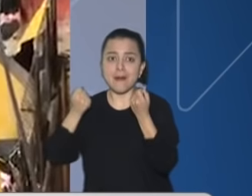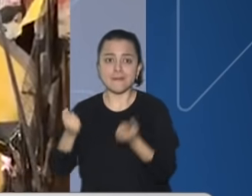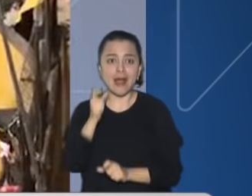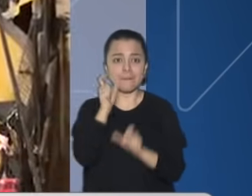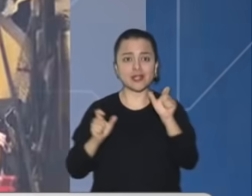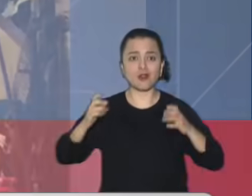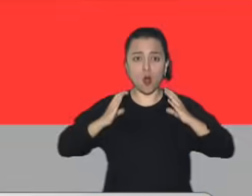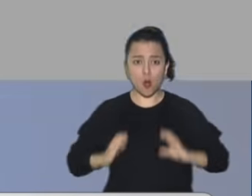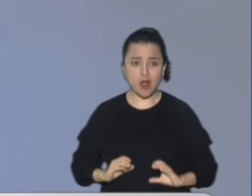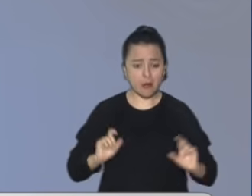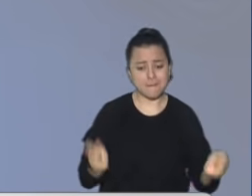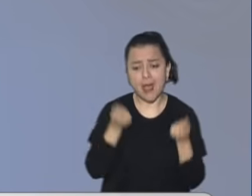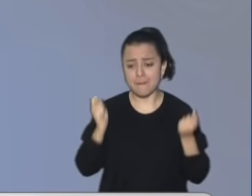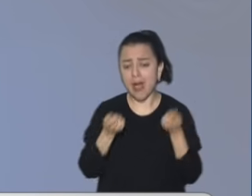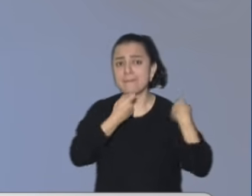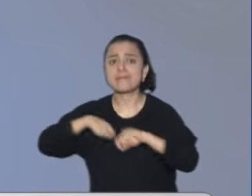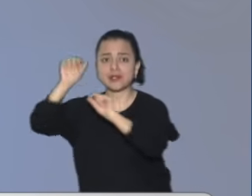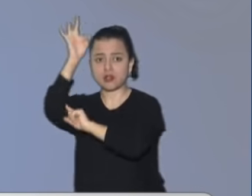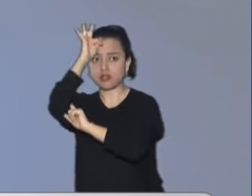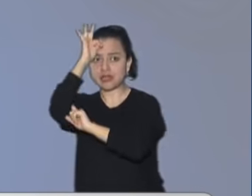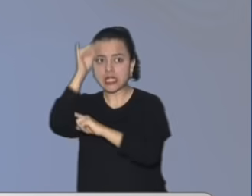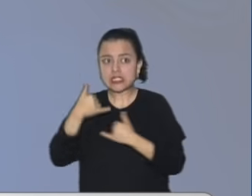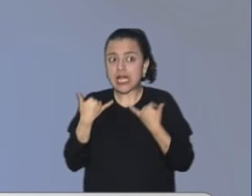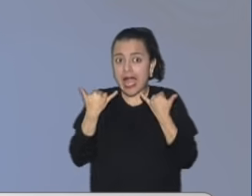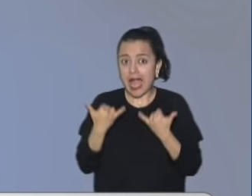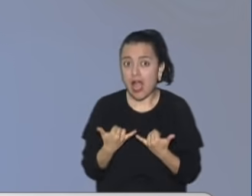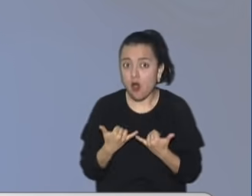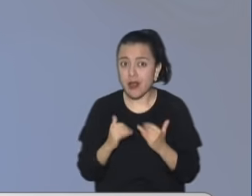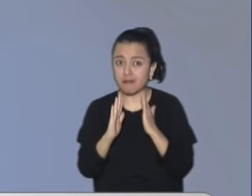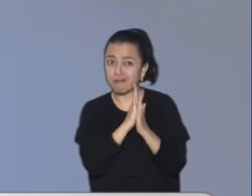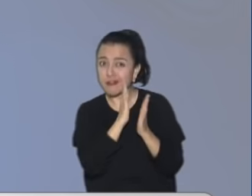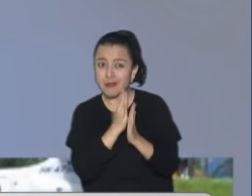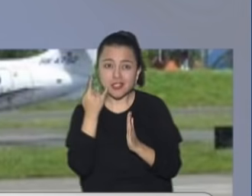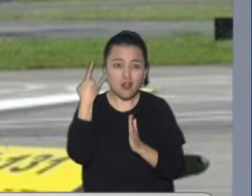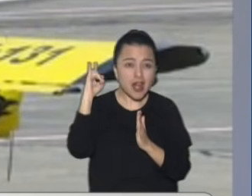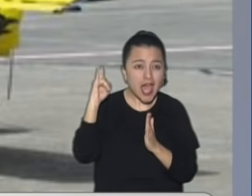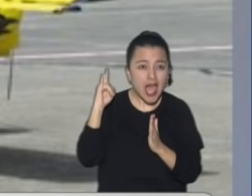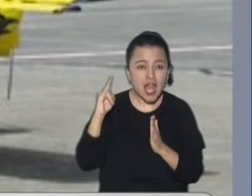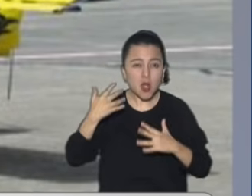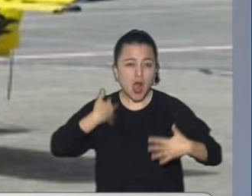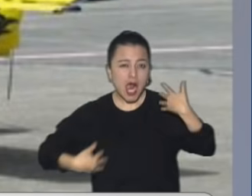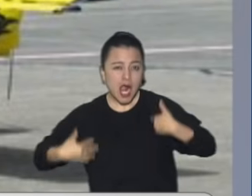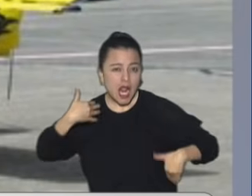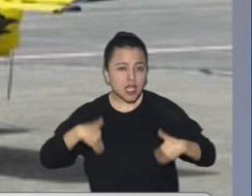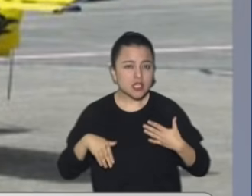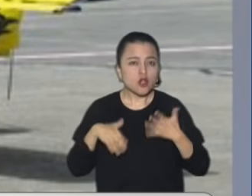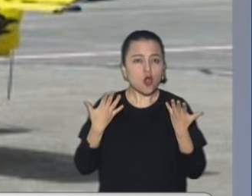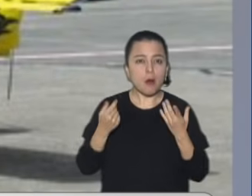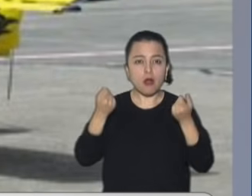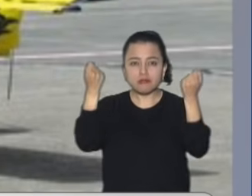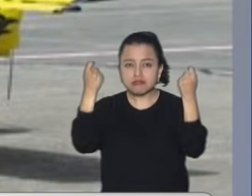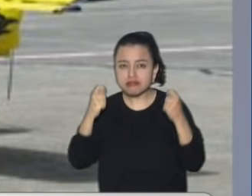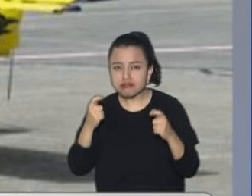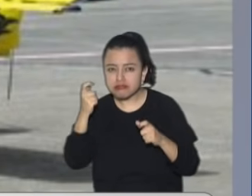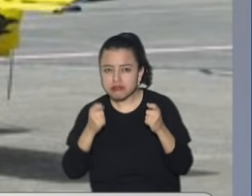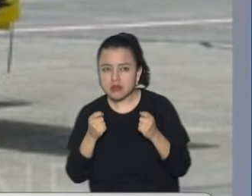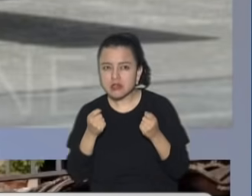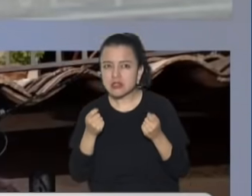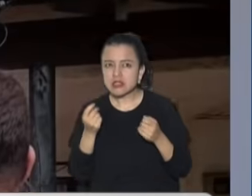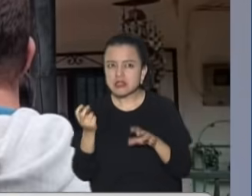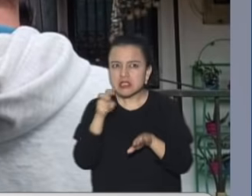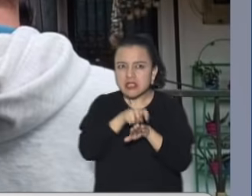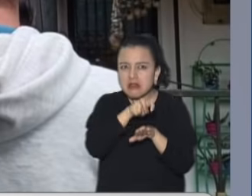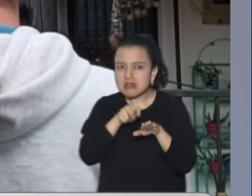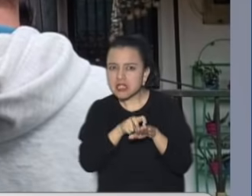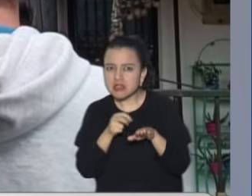que se encontraban en esta avioneta. Hasta el momento no hay reporte de sus lesiones ni de cuántas personas ocupaban